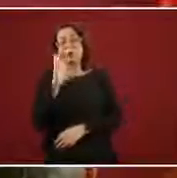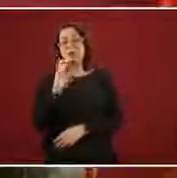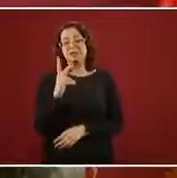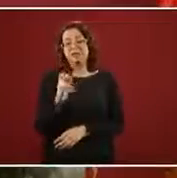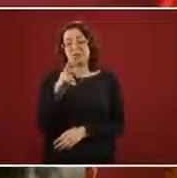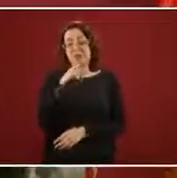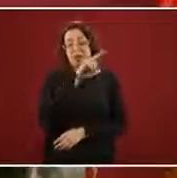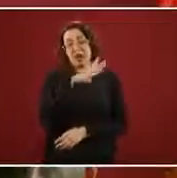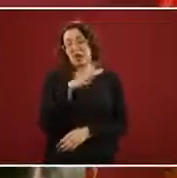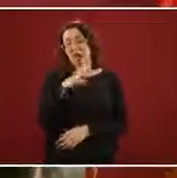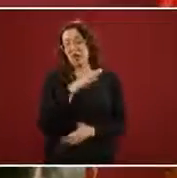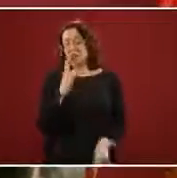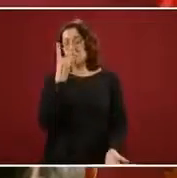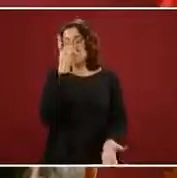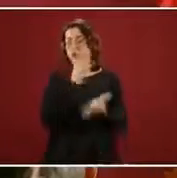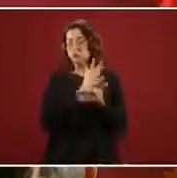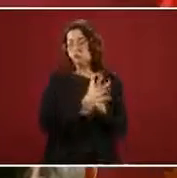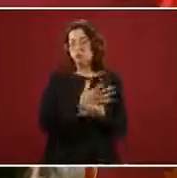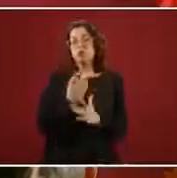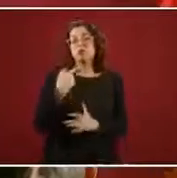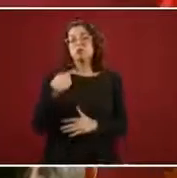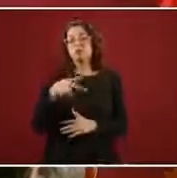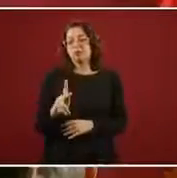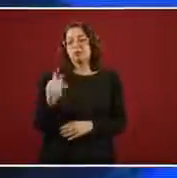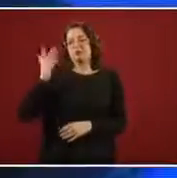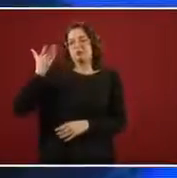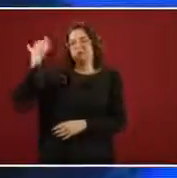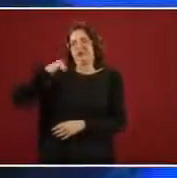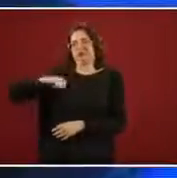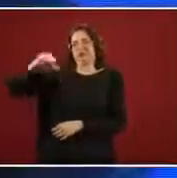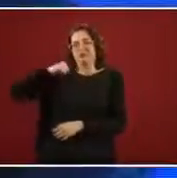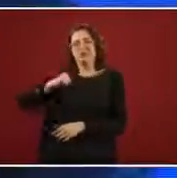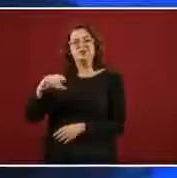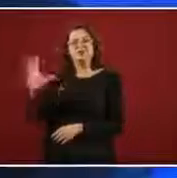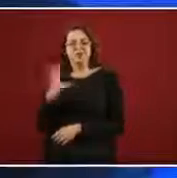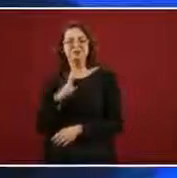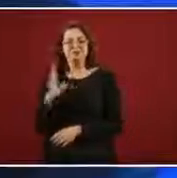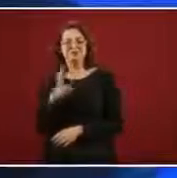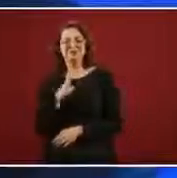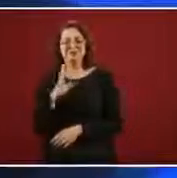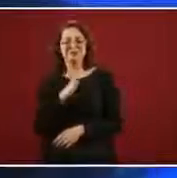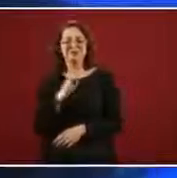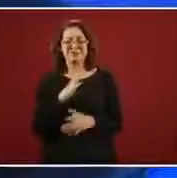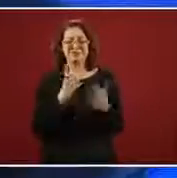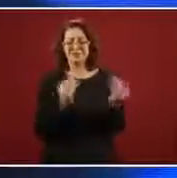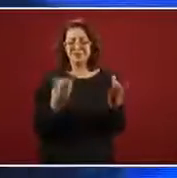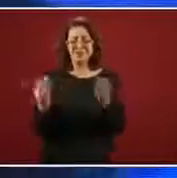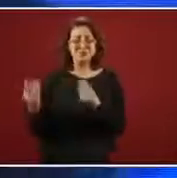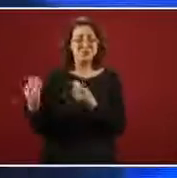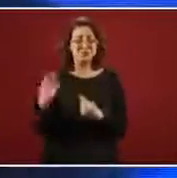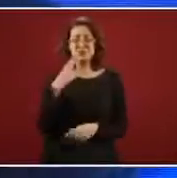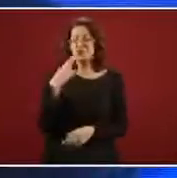Y antes, pues era un medio de transporte, el tren.